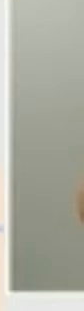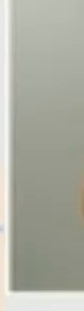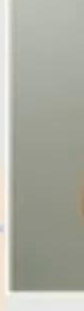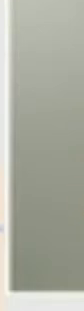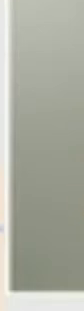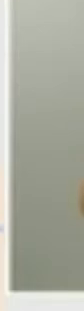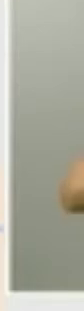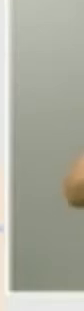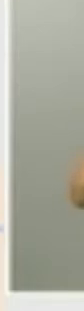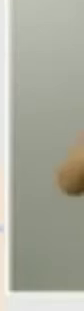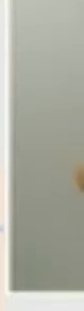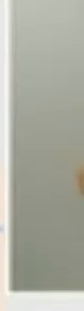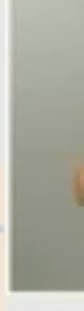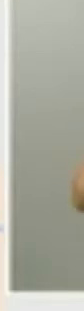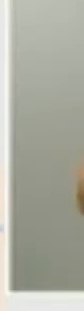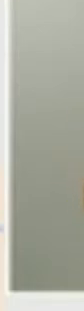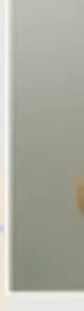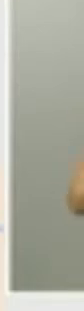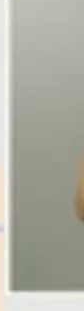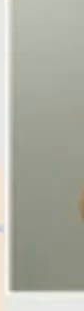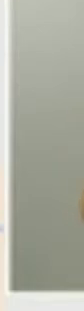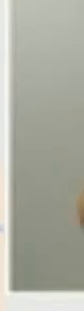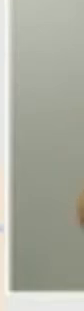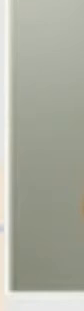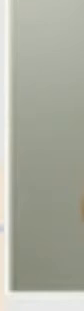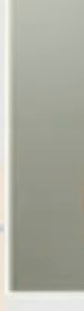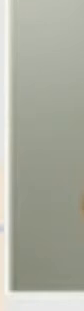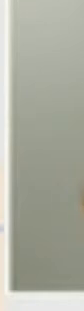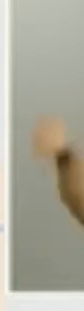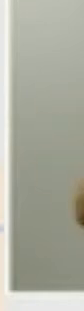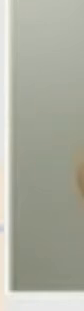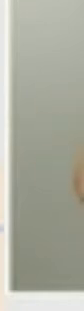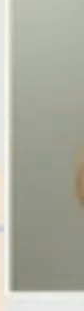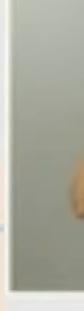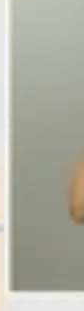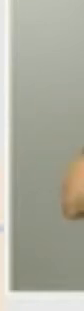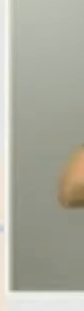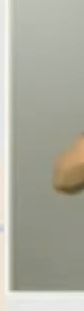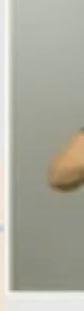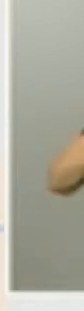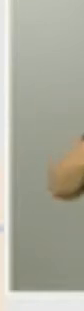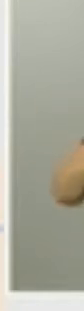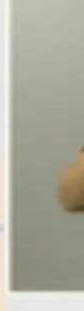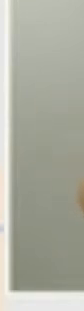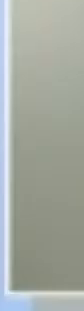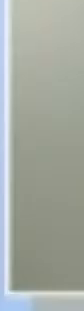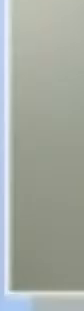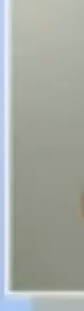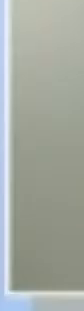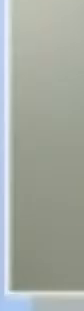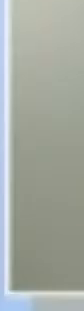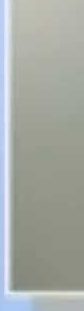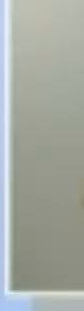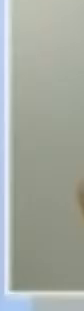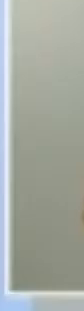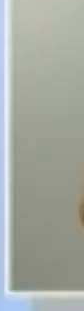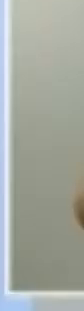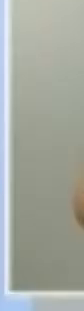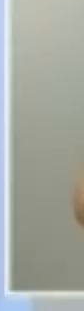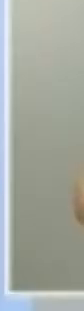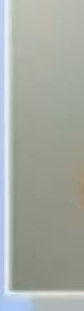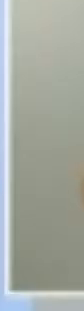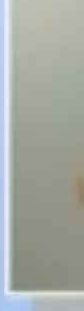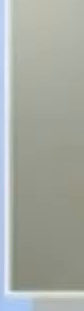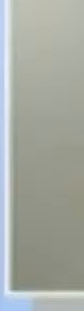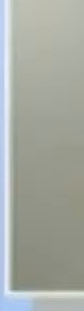social, para que mejoren su estado en la sociedad. Y por ahí va a ser la evaluación que vamos a hacer de la prestación. Si conseguimos que eso